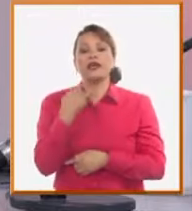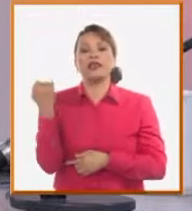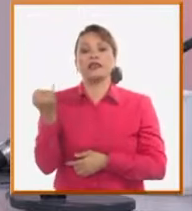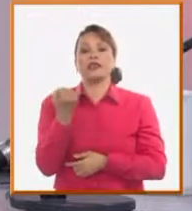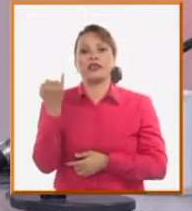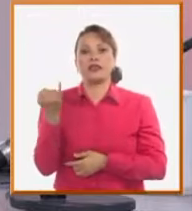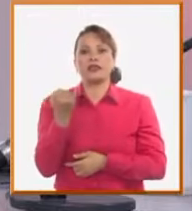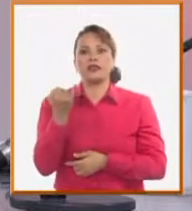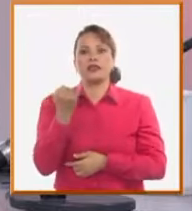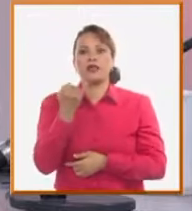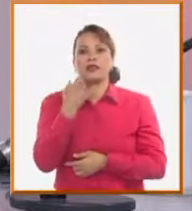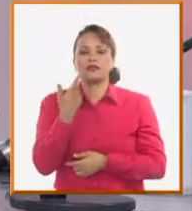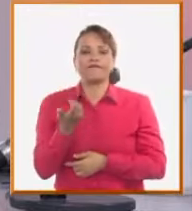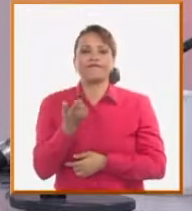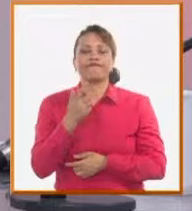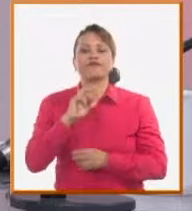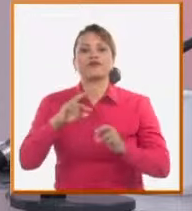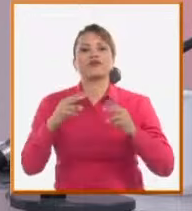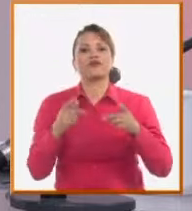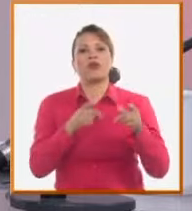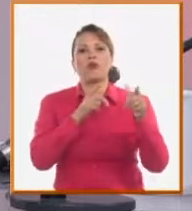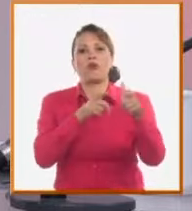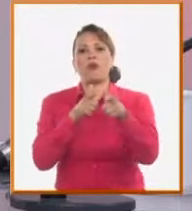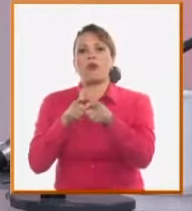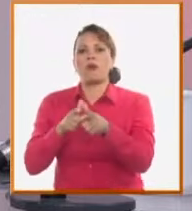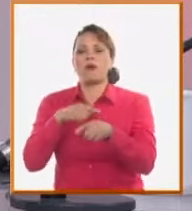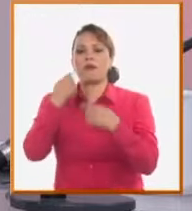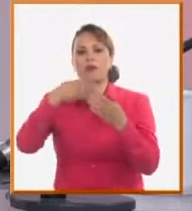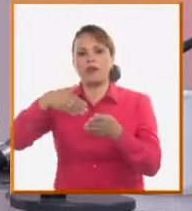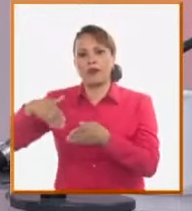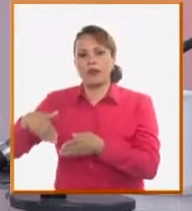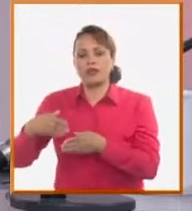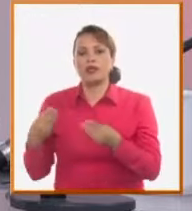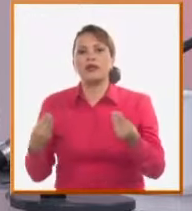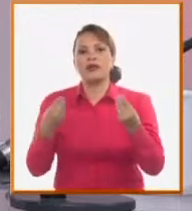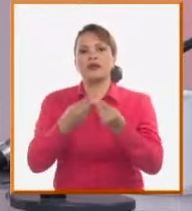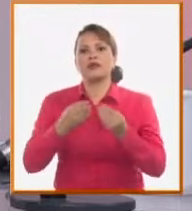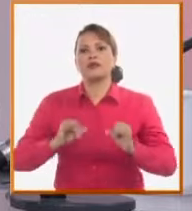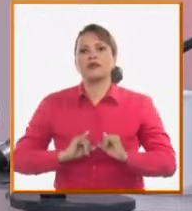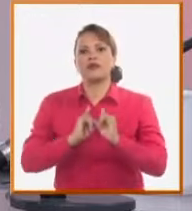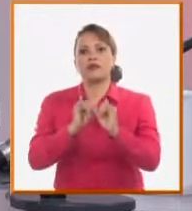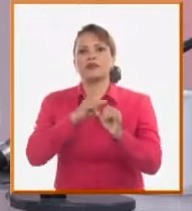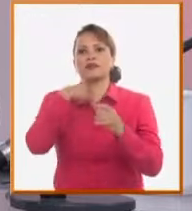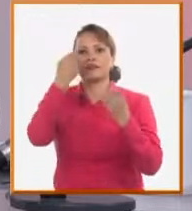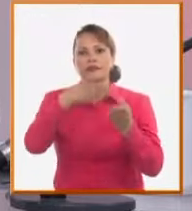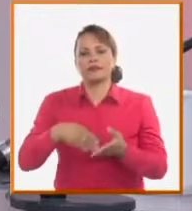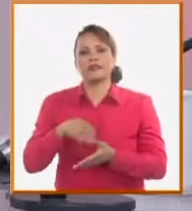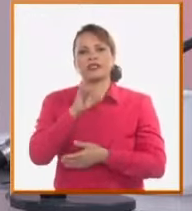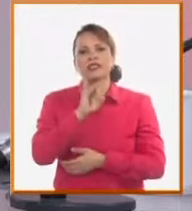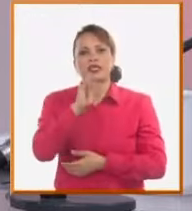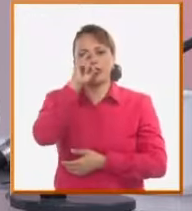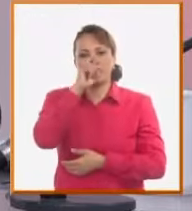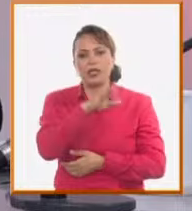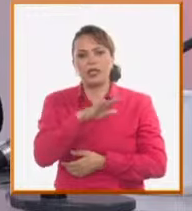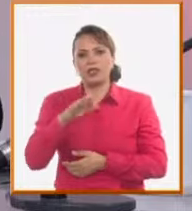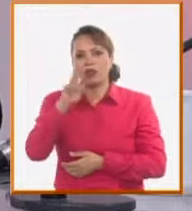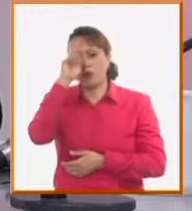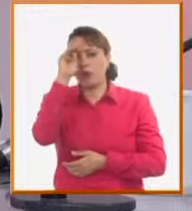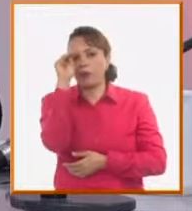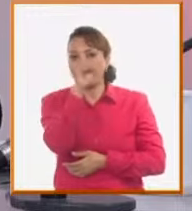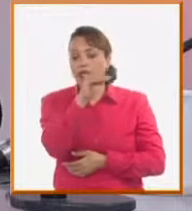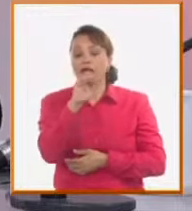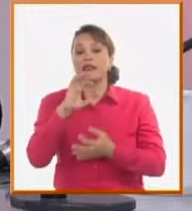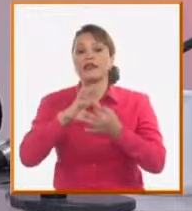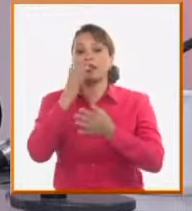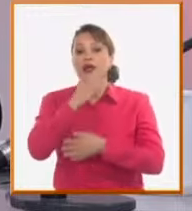recibido esta nueva matanza israelí, que viene acompañada de la noticia de la muerte hoy de 7 niños en hospitales